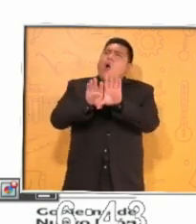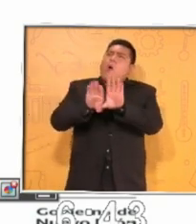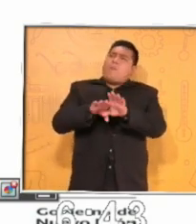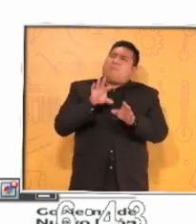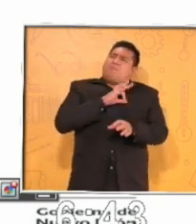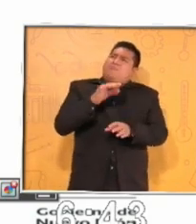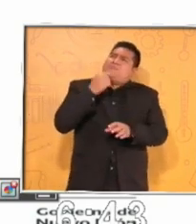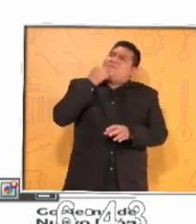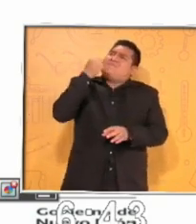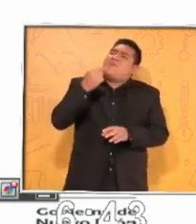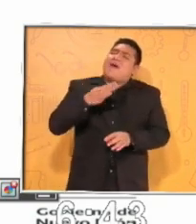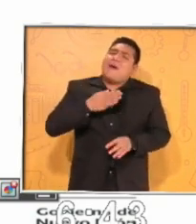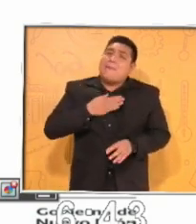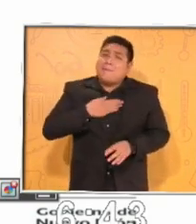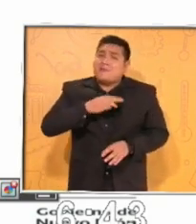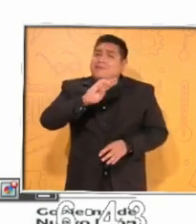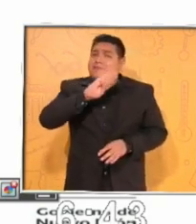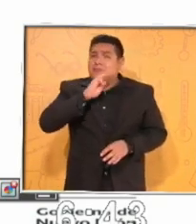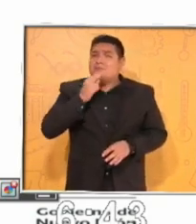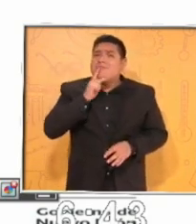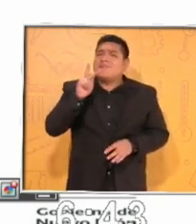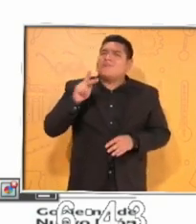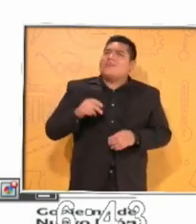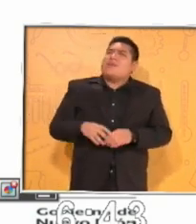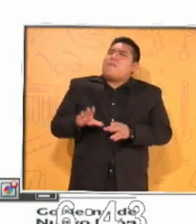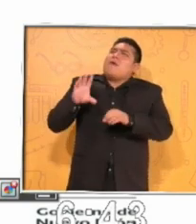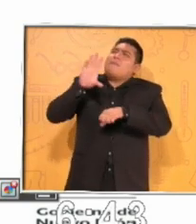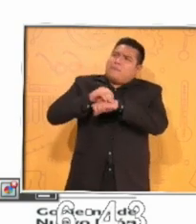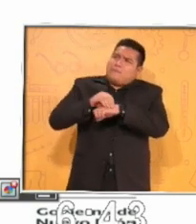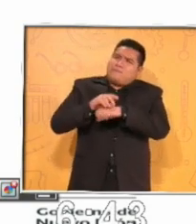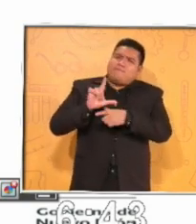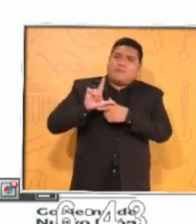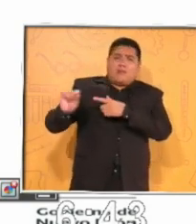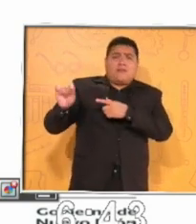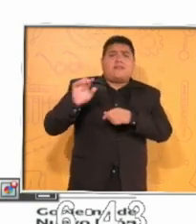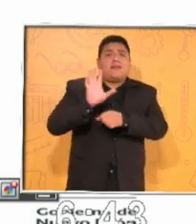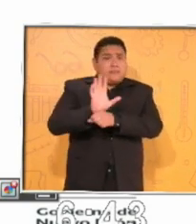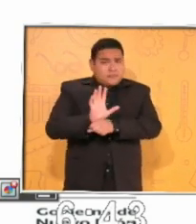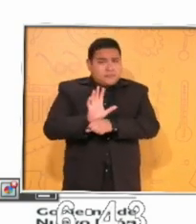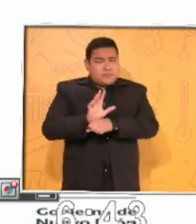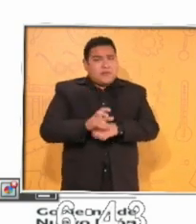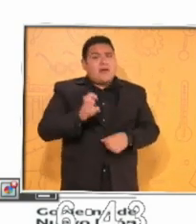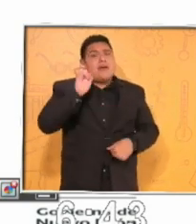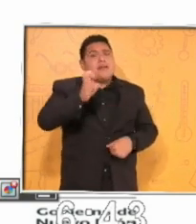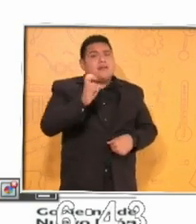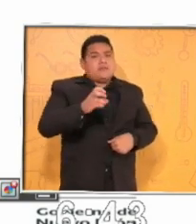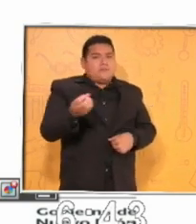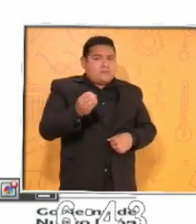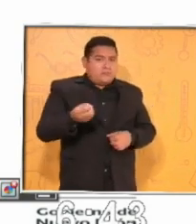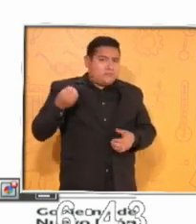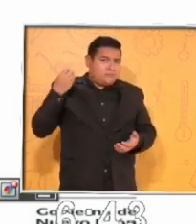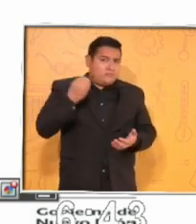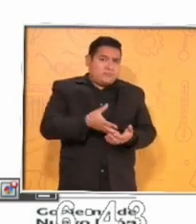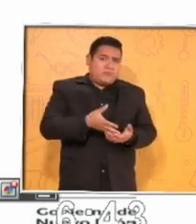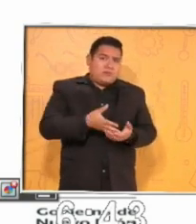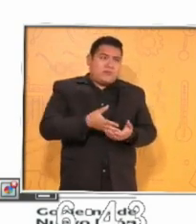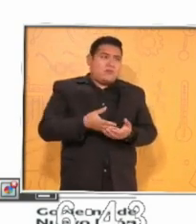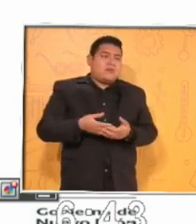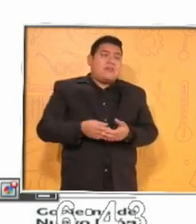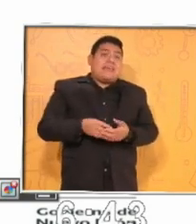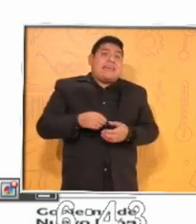para convencer a mis papás de ir al cine? Para eso, cuando tiro el dado y cae en esa